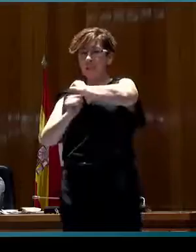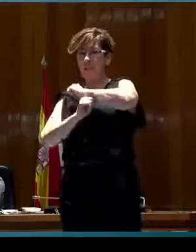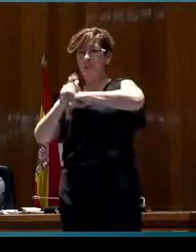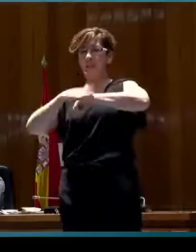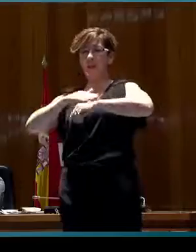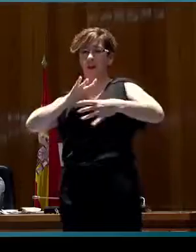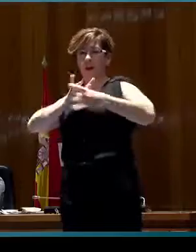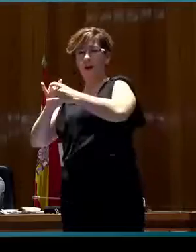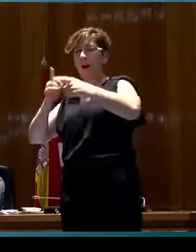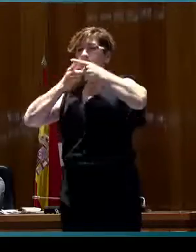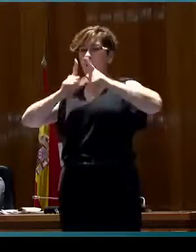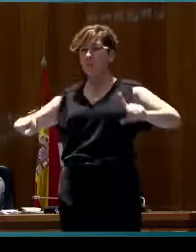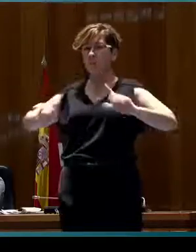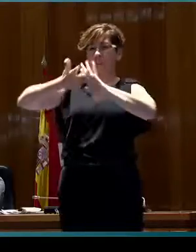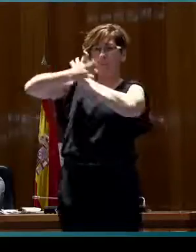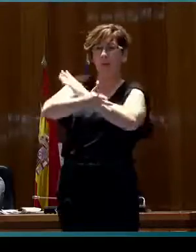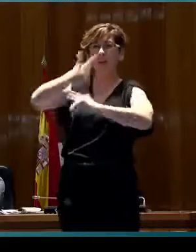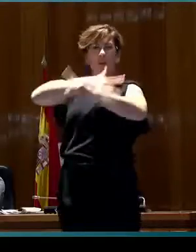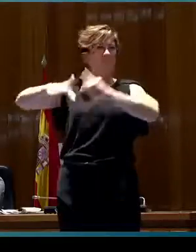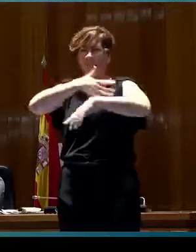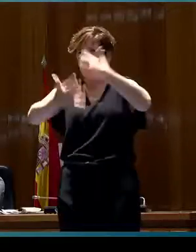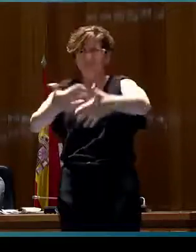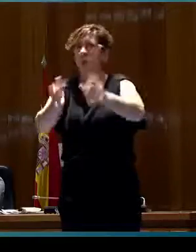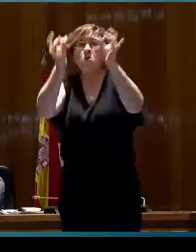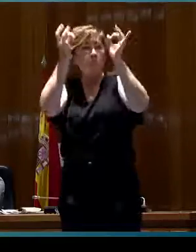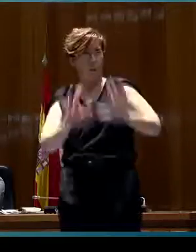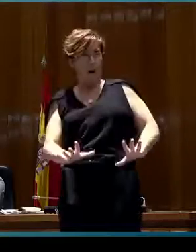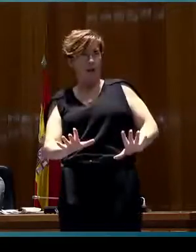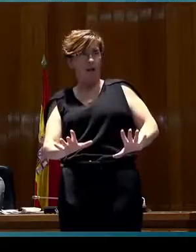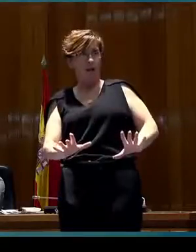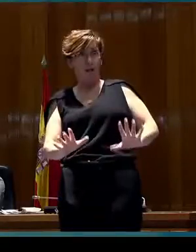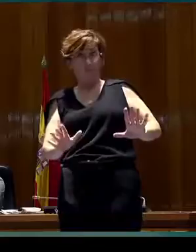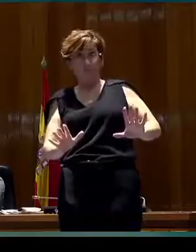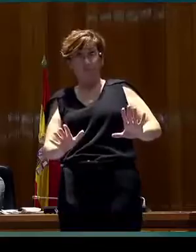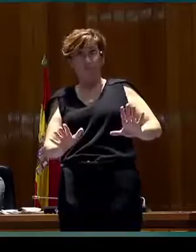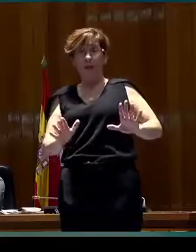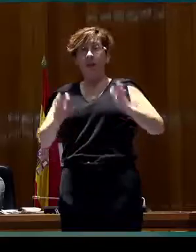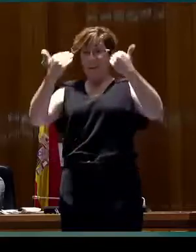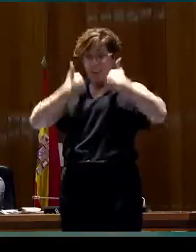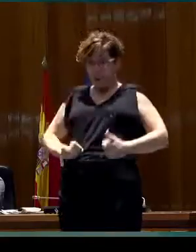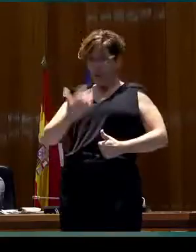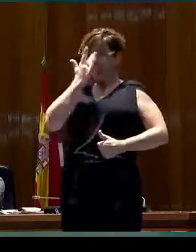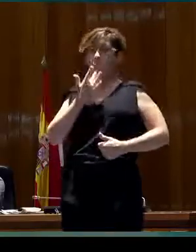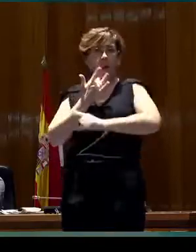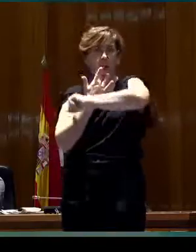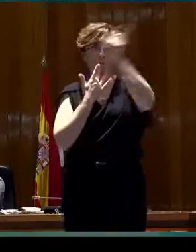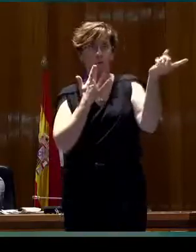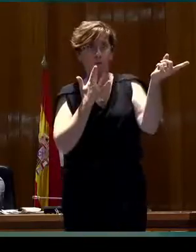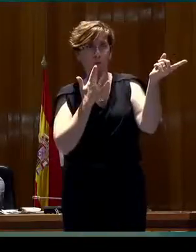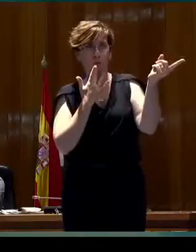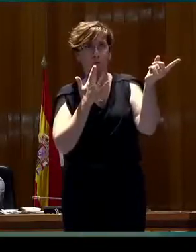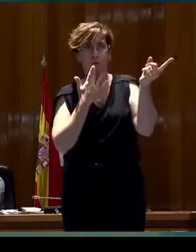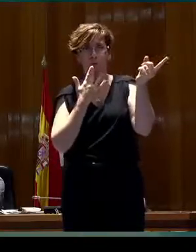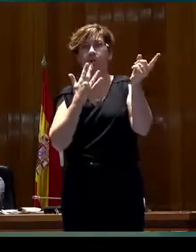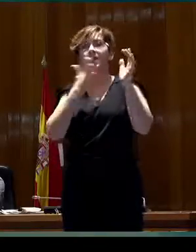carácter lingüístico, semántico, pragmático, todo eso es igual, tampoco está en la figura del intérprete, viene por otros sitios.